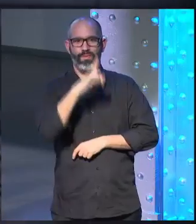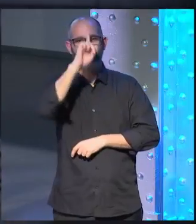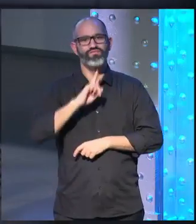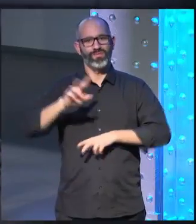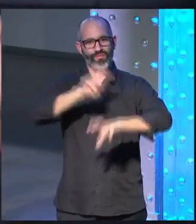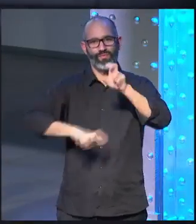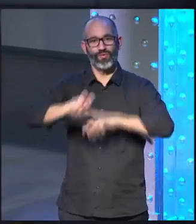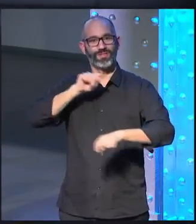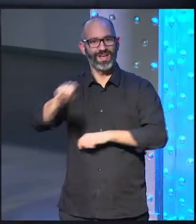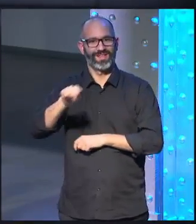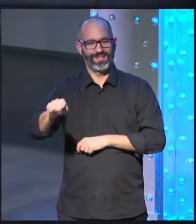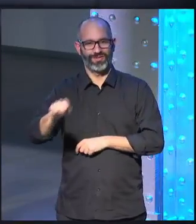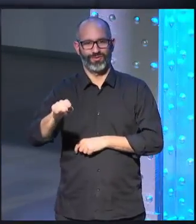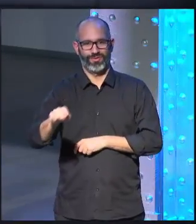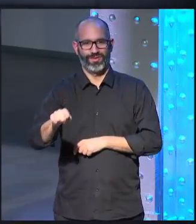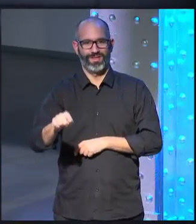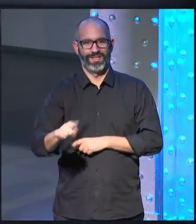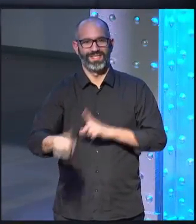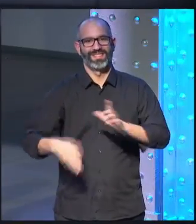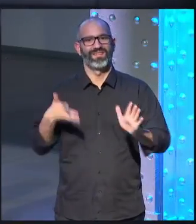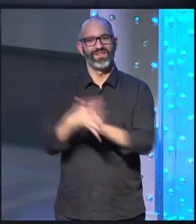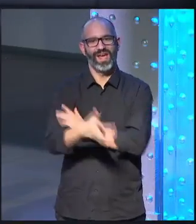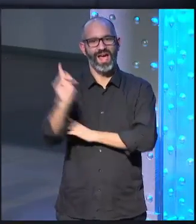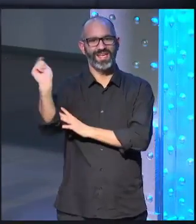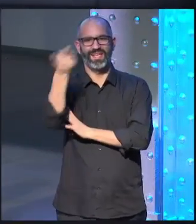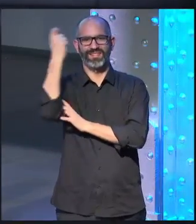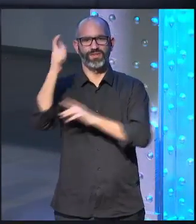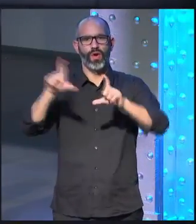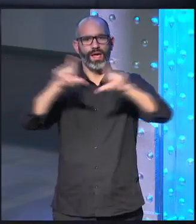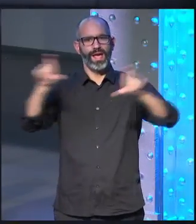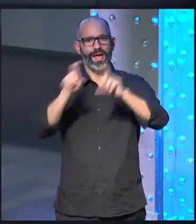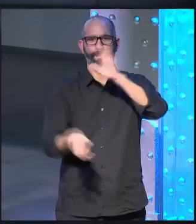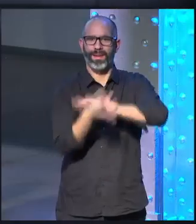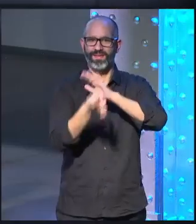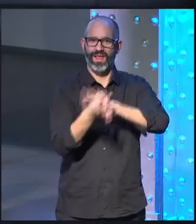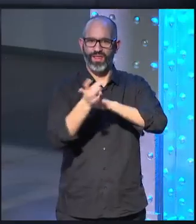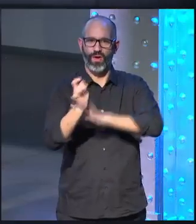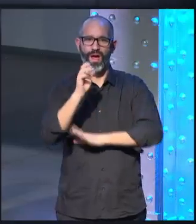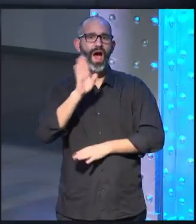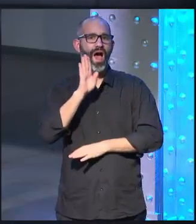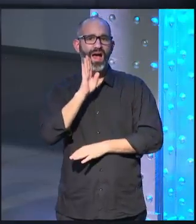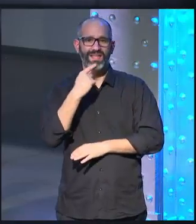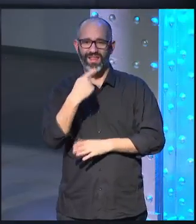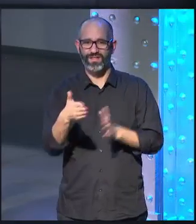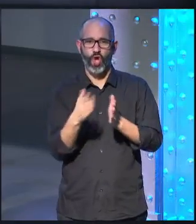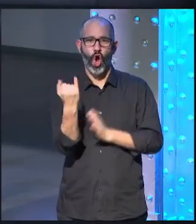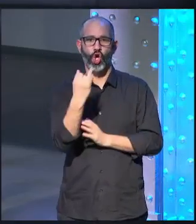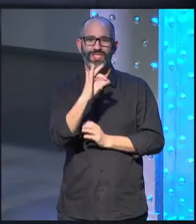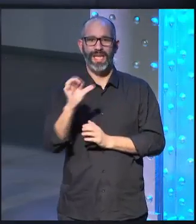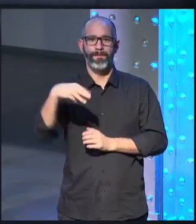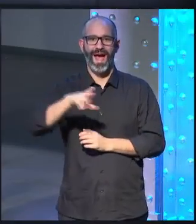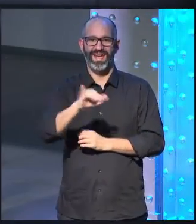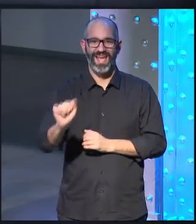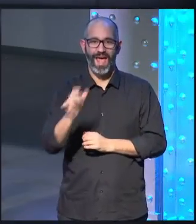perfil. Ya no solo el tener el éxito del emprendedor, que como decía antes José María,